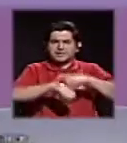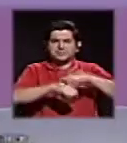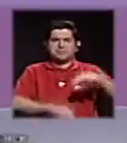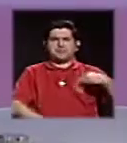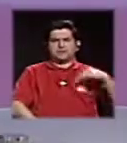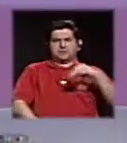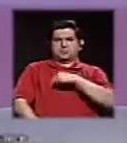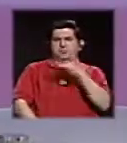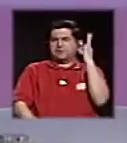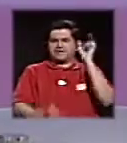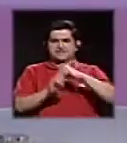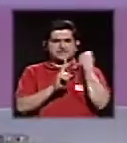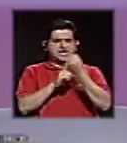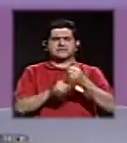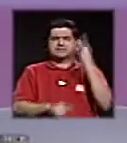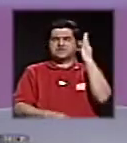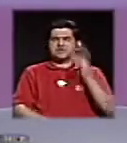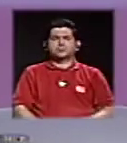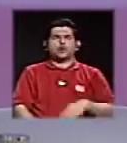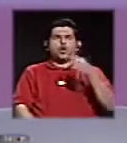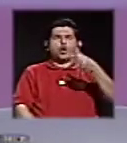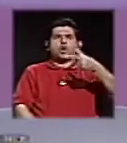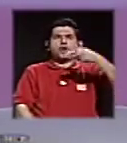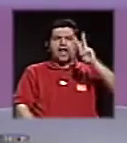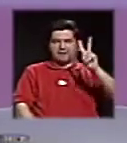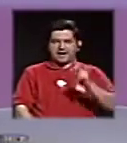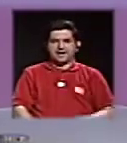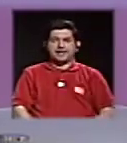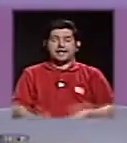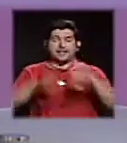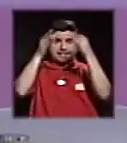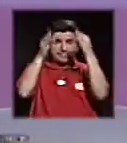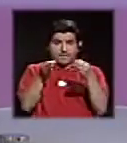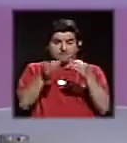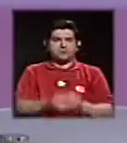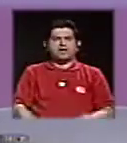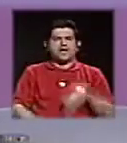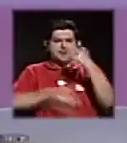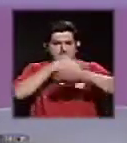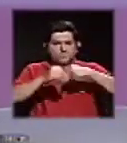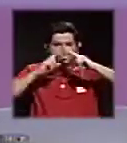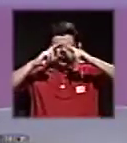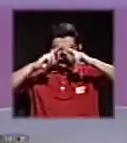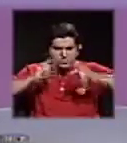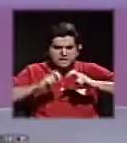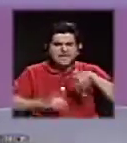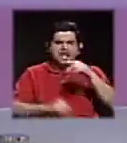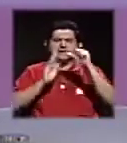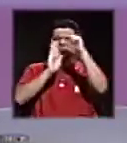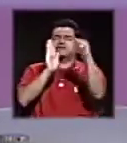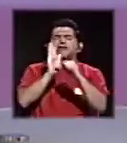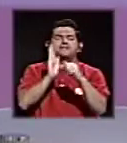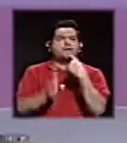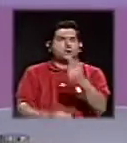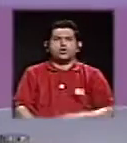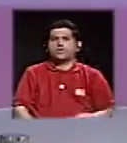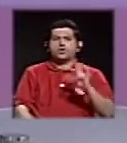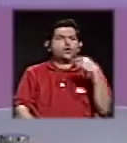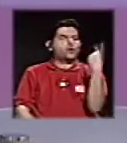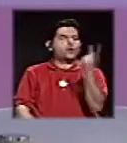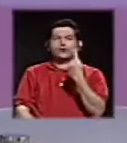de la condición de la mujer doña gloria valerín el tribunal entró a interpretar ese artículo y dijo que no